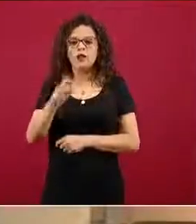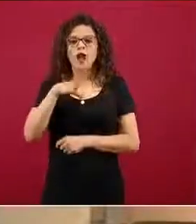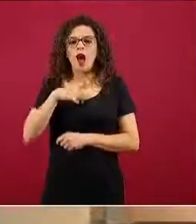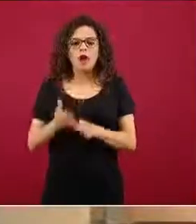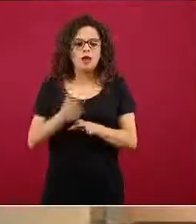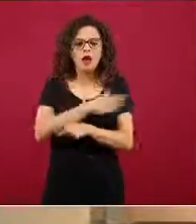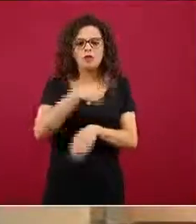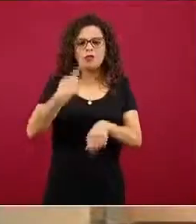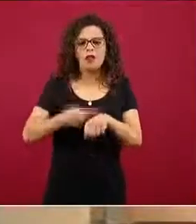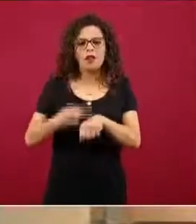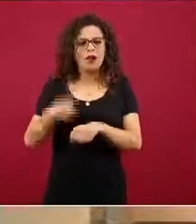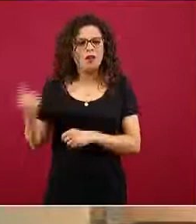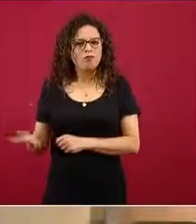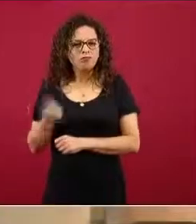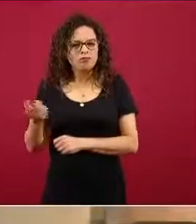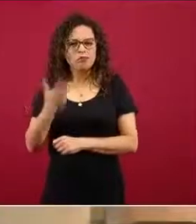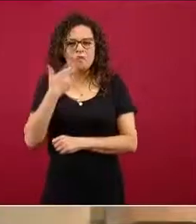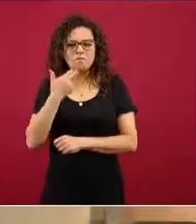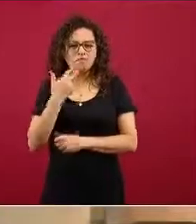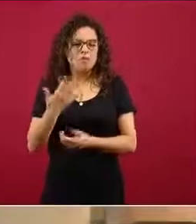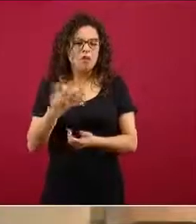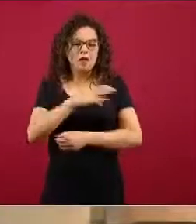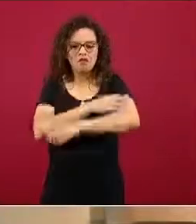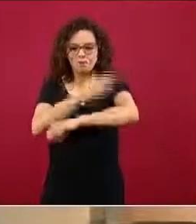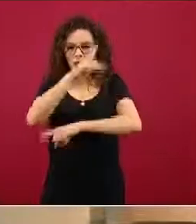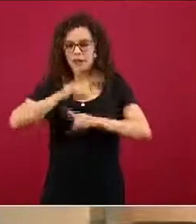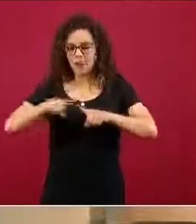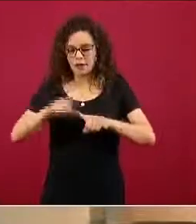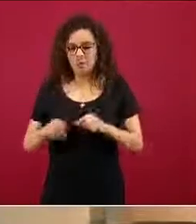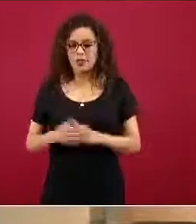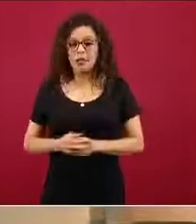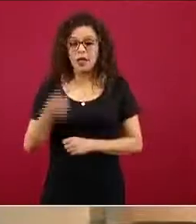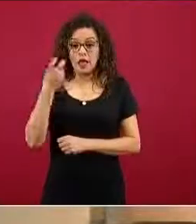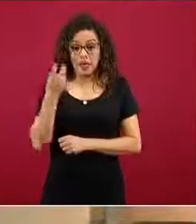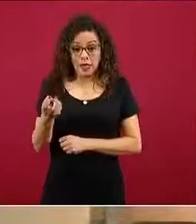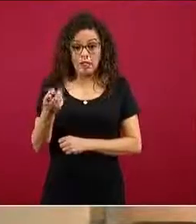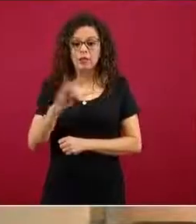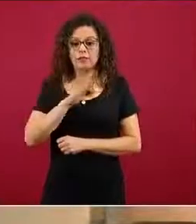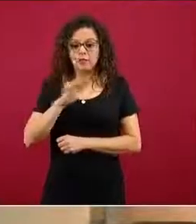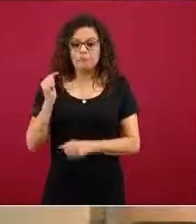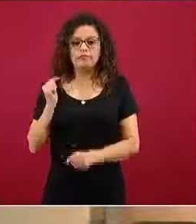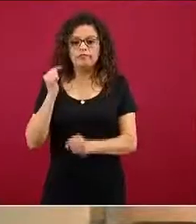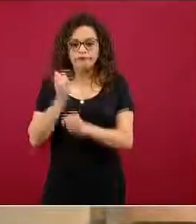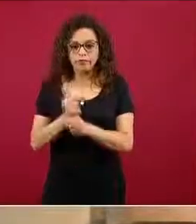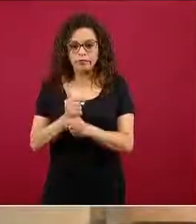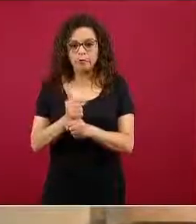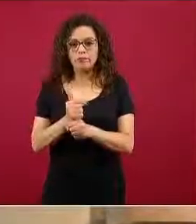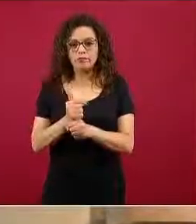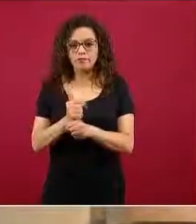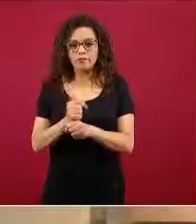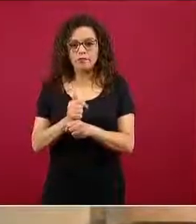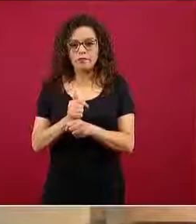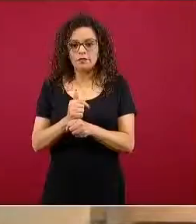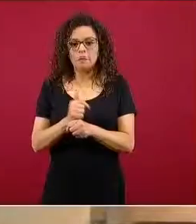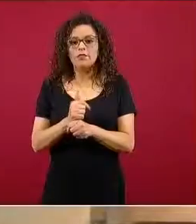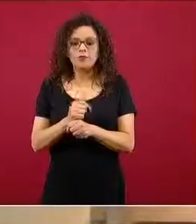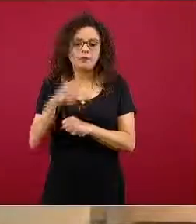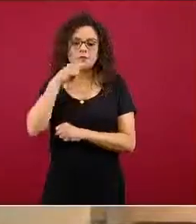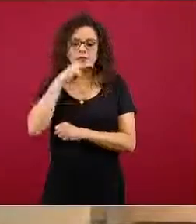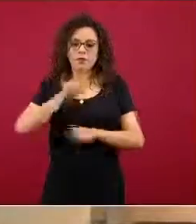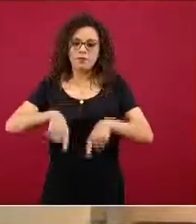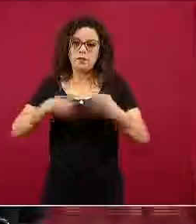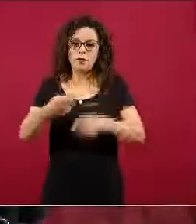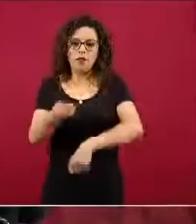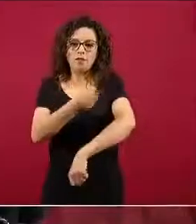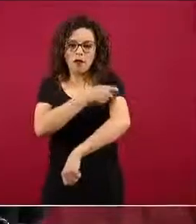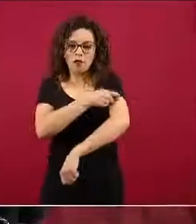a cierto personal que por su ocupación podrá ser identificado y de una manera más expedita vacunado, que